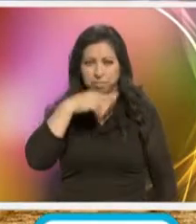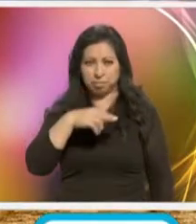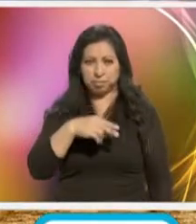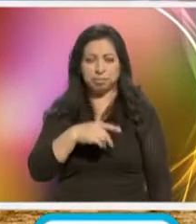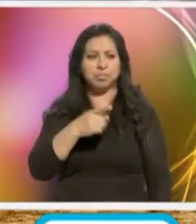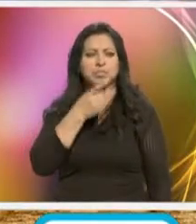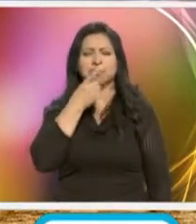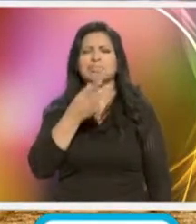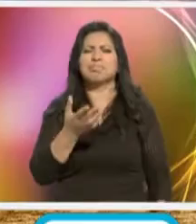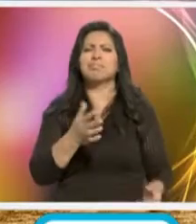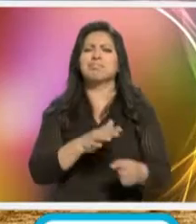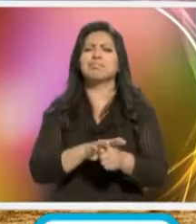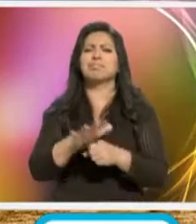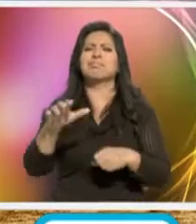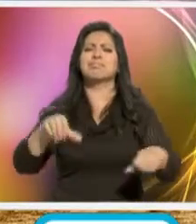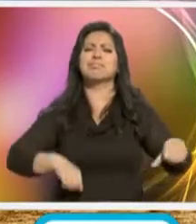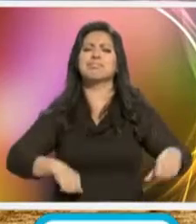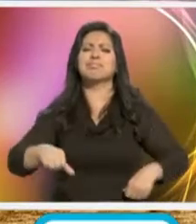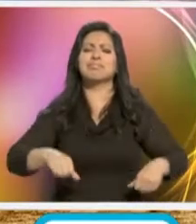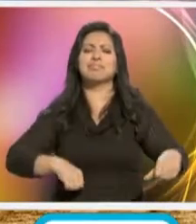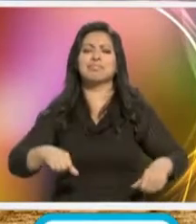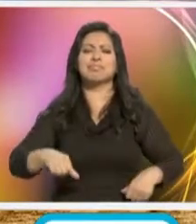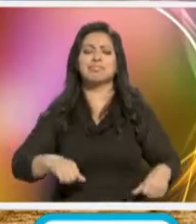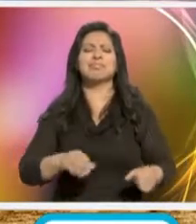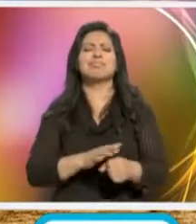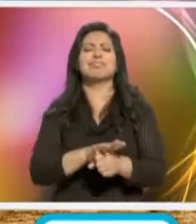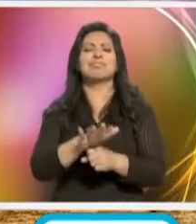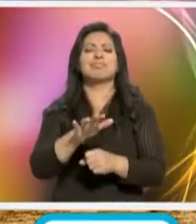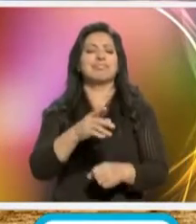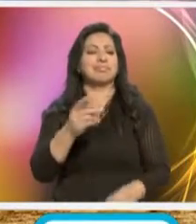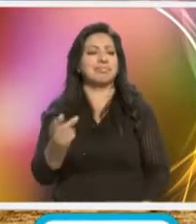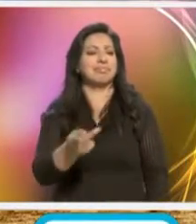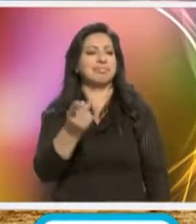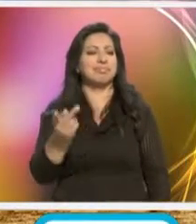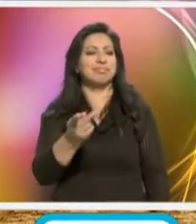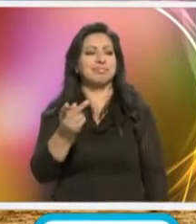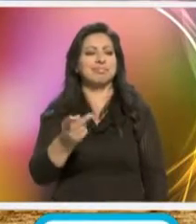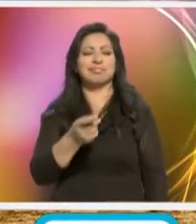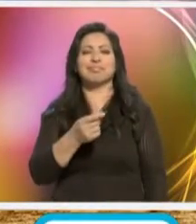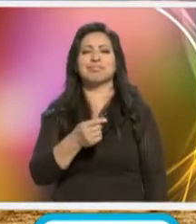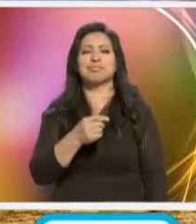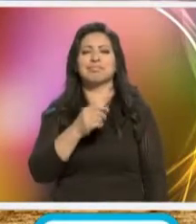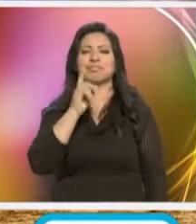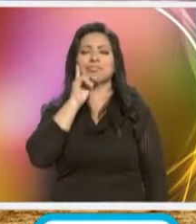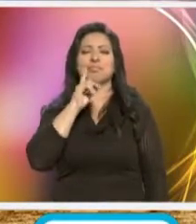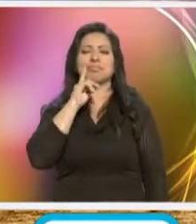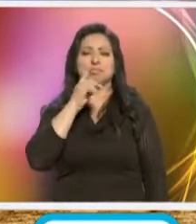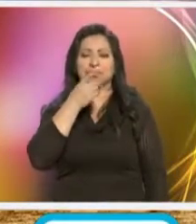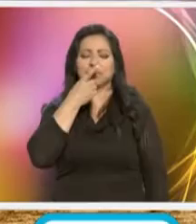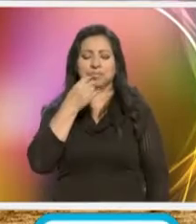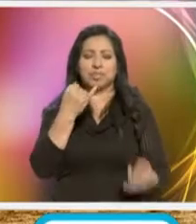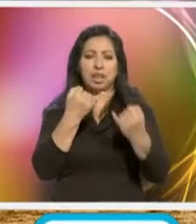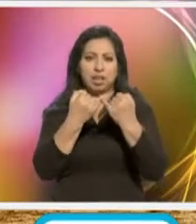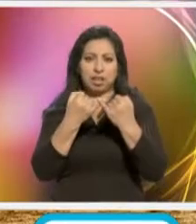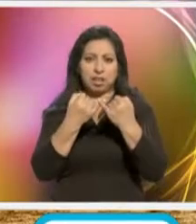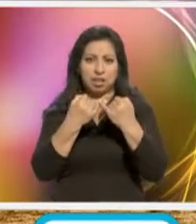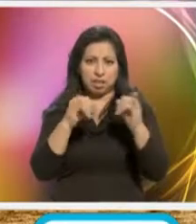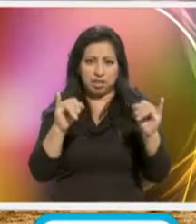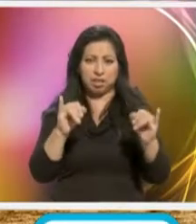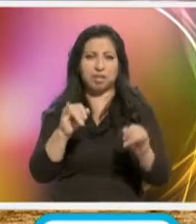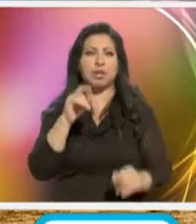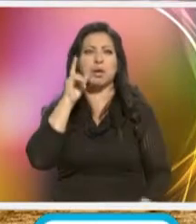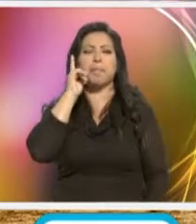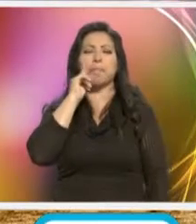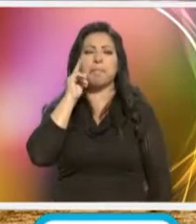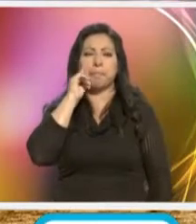¿Entre cuáles serían las más importantes, las más interesantes? Pues mira, tenemos la inauguración, por supuesto, que es el día de